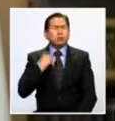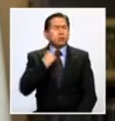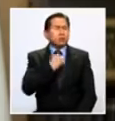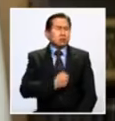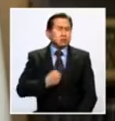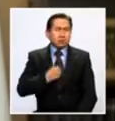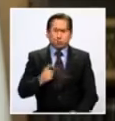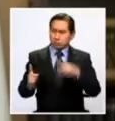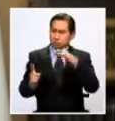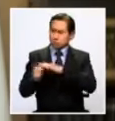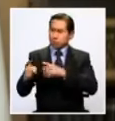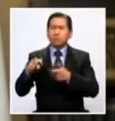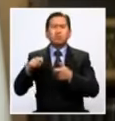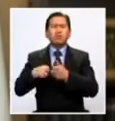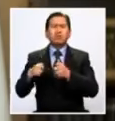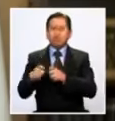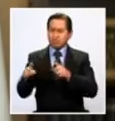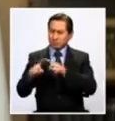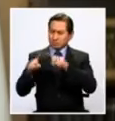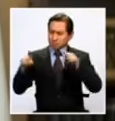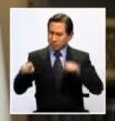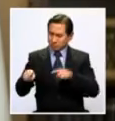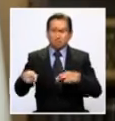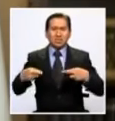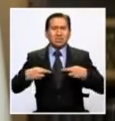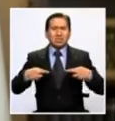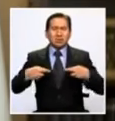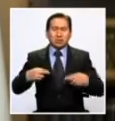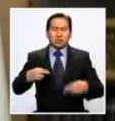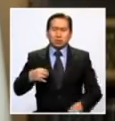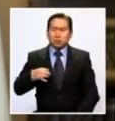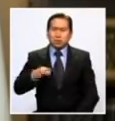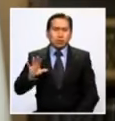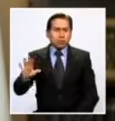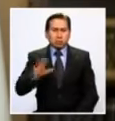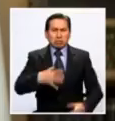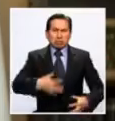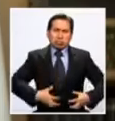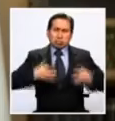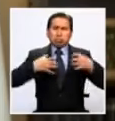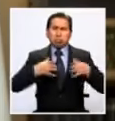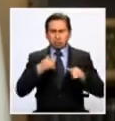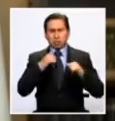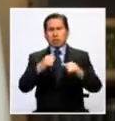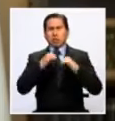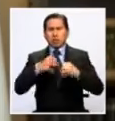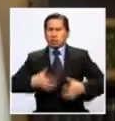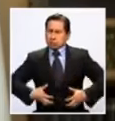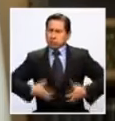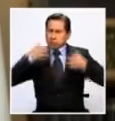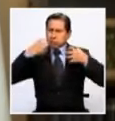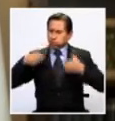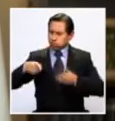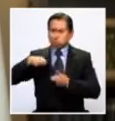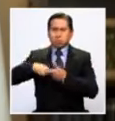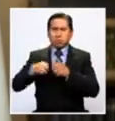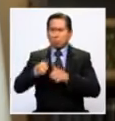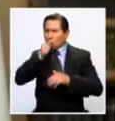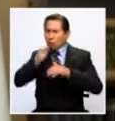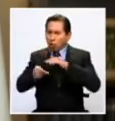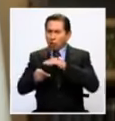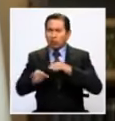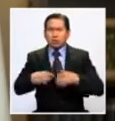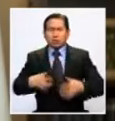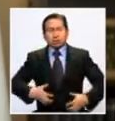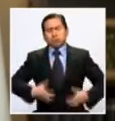caso de los respiradores. Comparto la indignación que todos ustedes sienten frente a ese caso de corrupción.